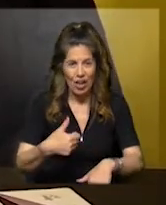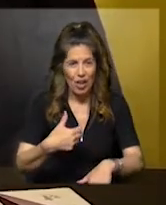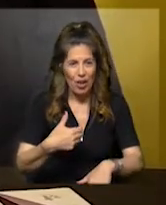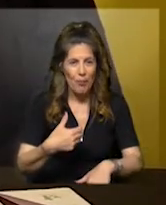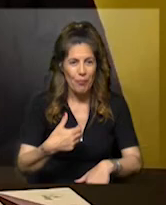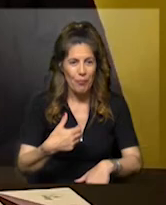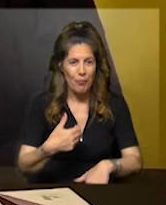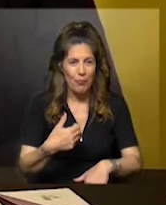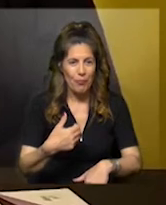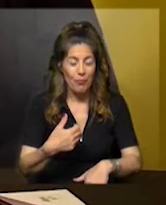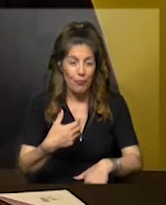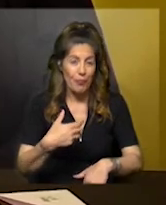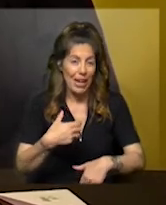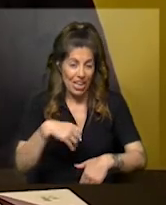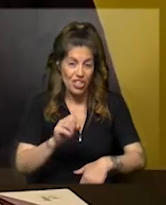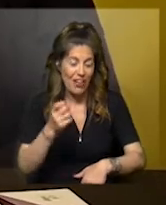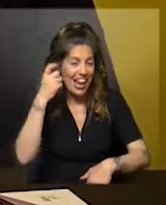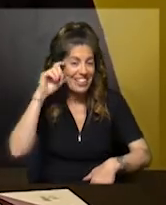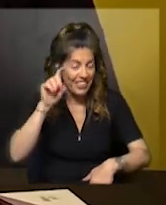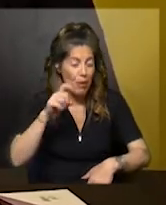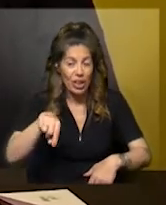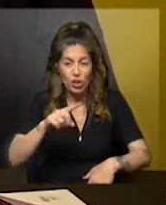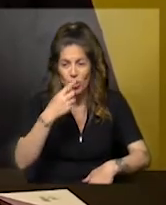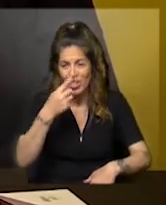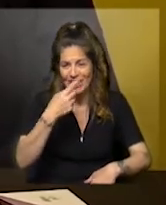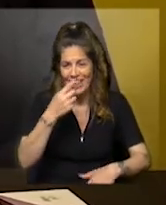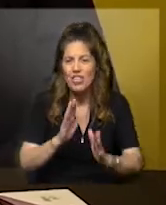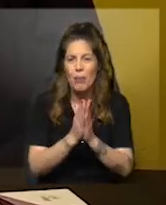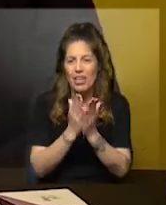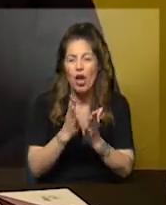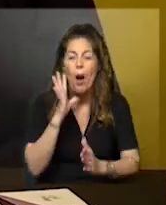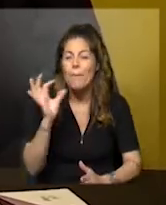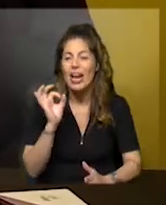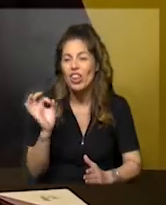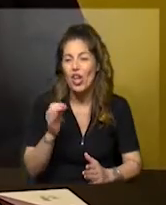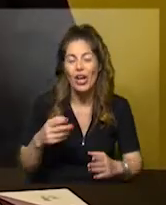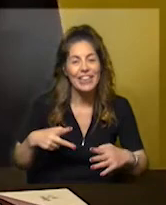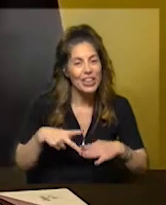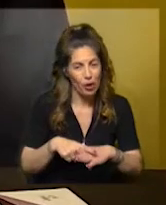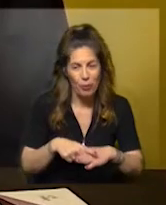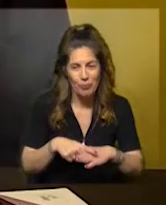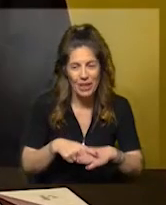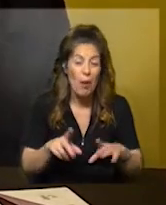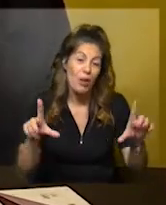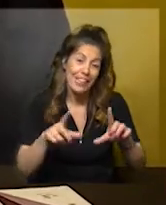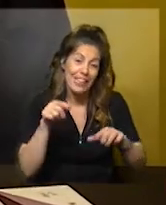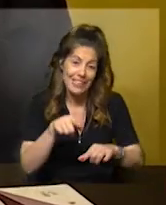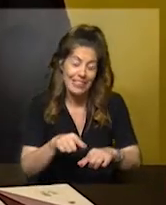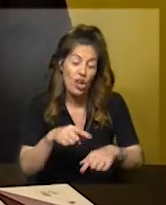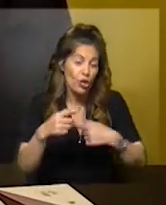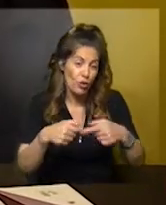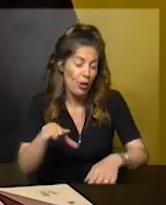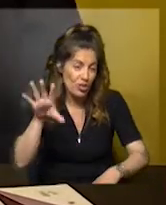semillita para que se interesen por el libro Muchísimas gracias una vez más Perdón que te interrumpí pero la tele es así te Seguiremos escuchando en múltiples